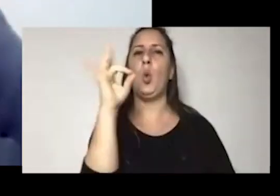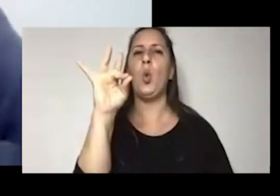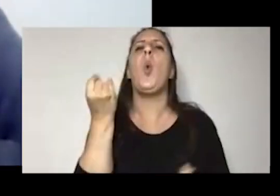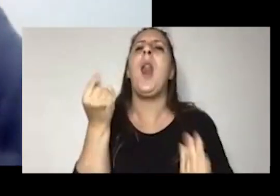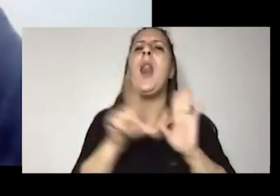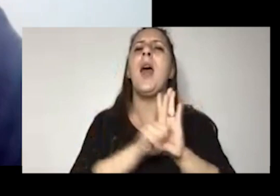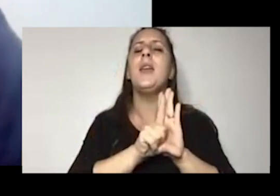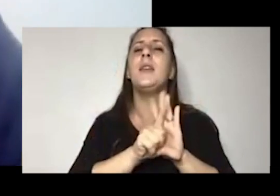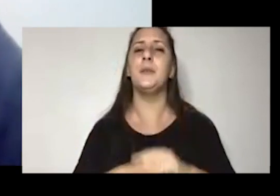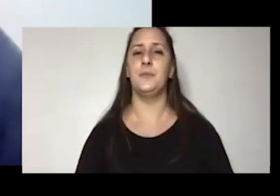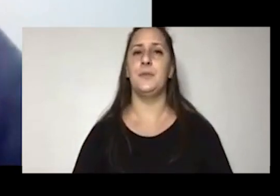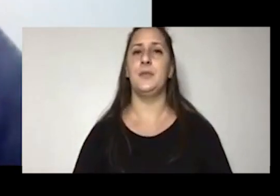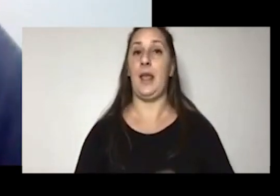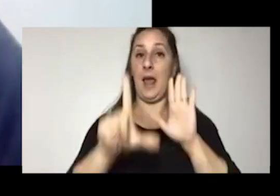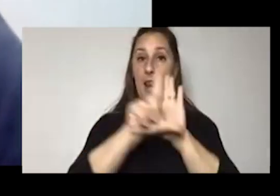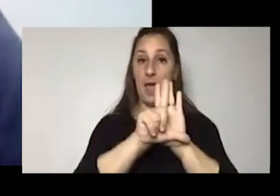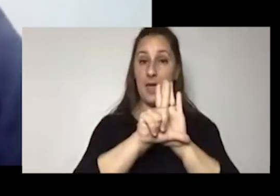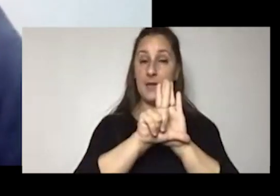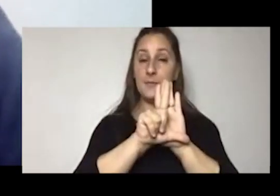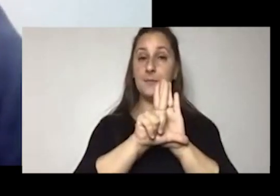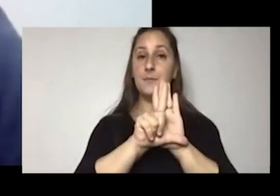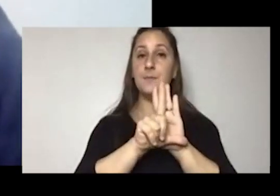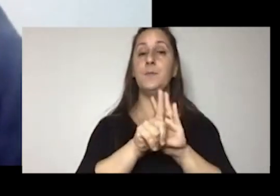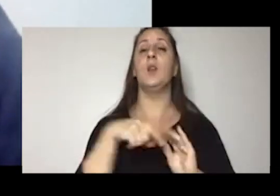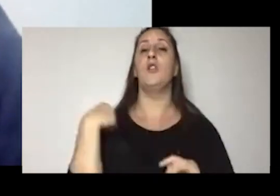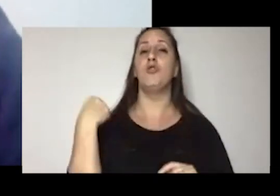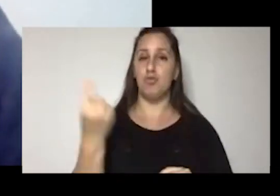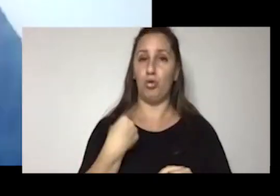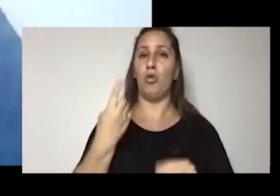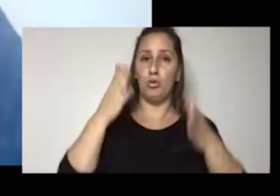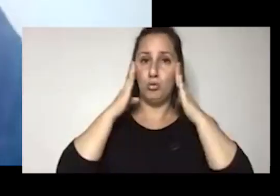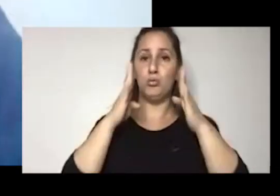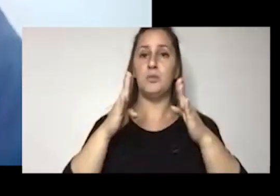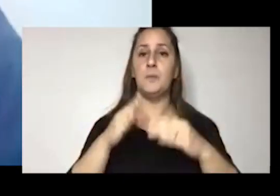De la ley, nosotros trabajamos, sí, ya les menciono a todos.